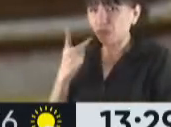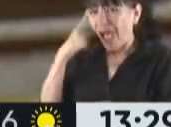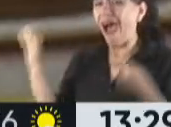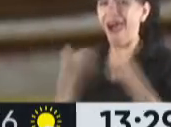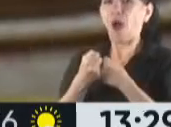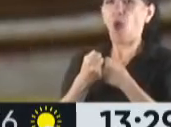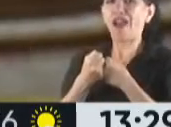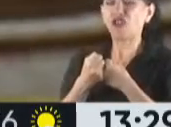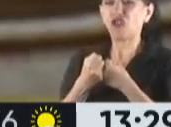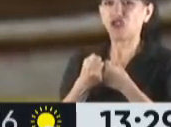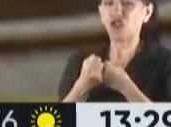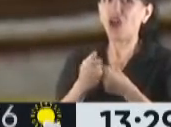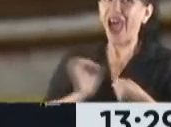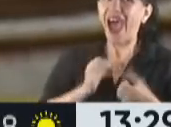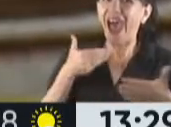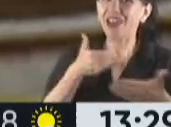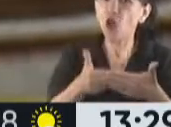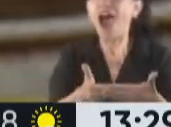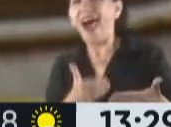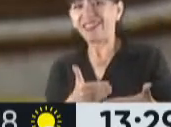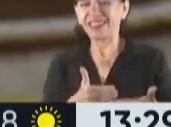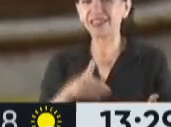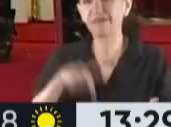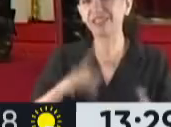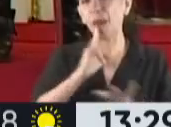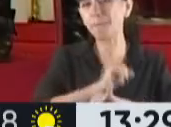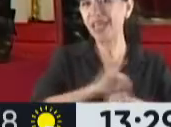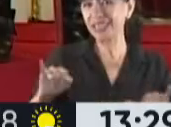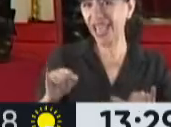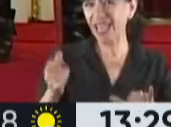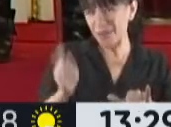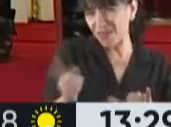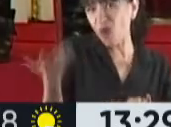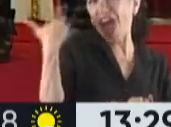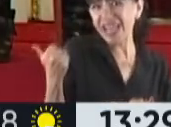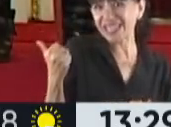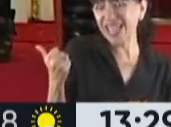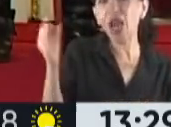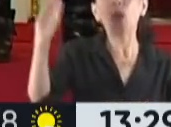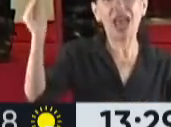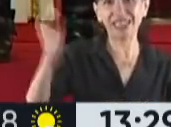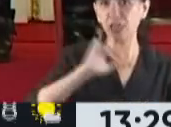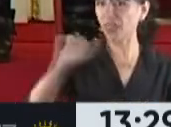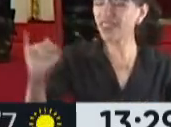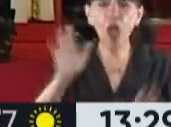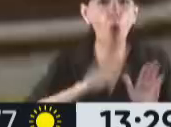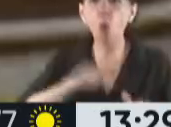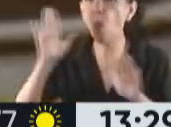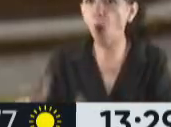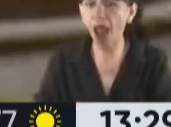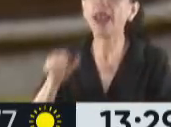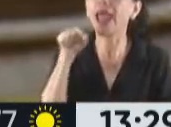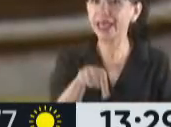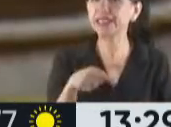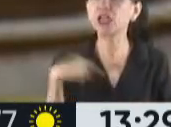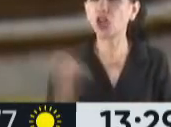año. Este es el mensaje que transmití también ayer en Brasil y creo que este sería